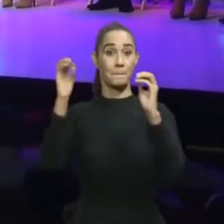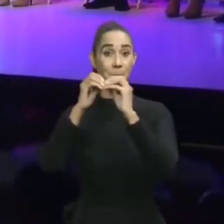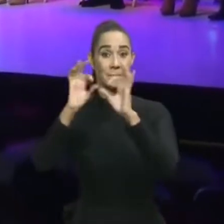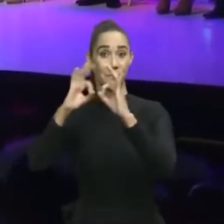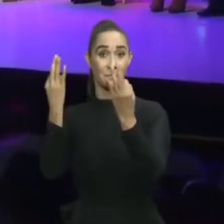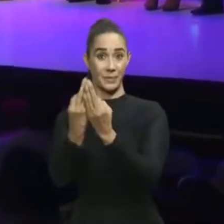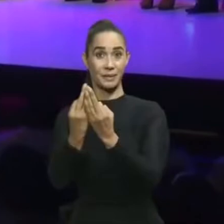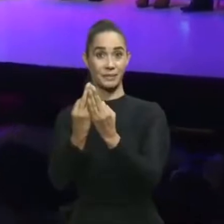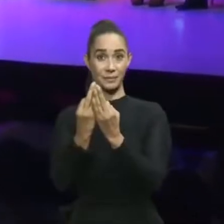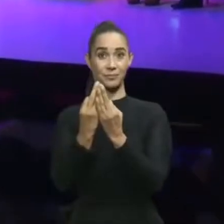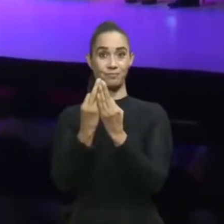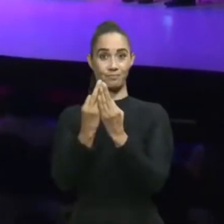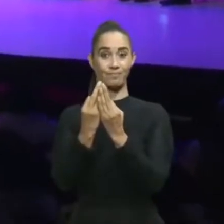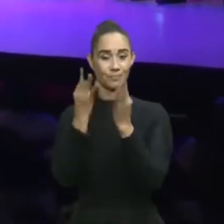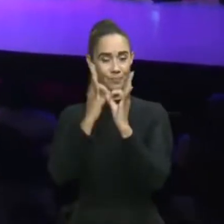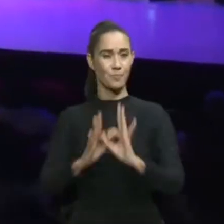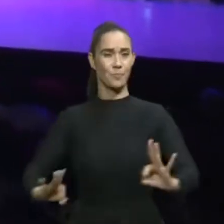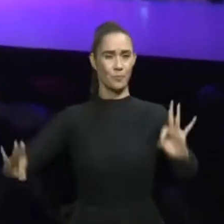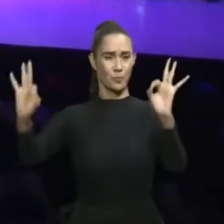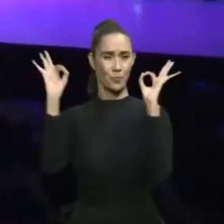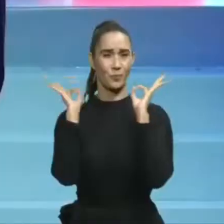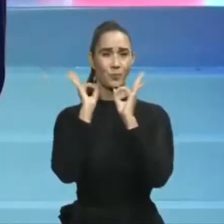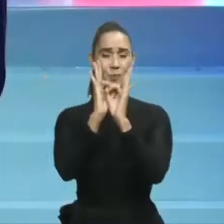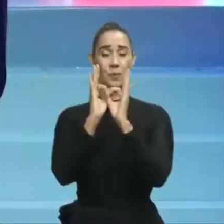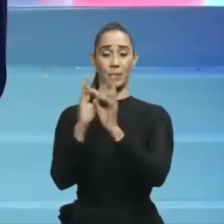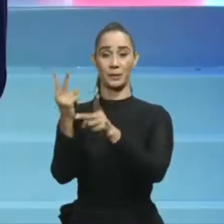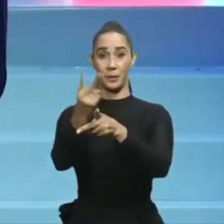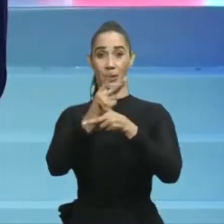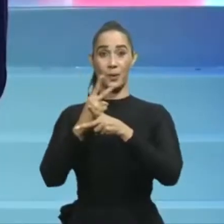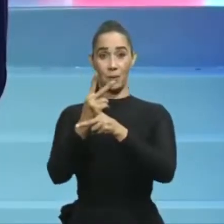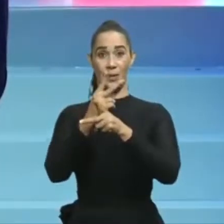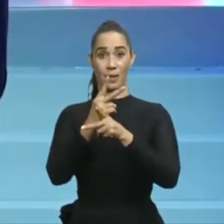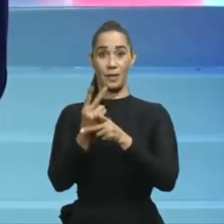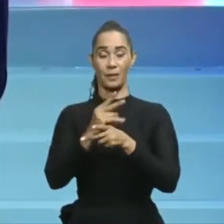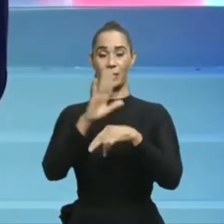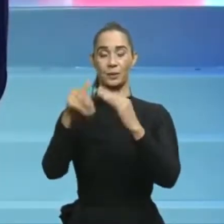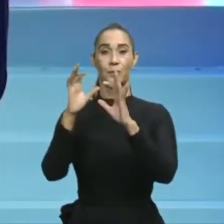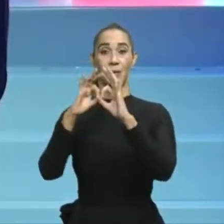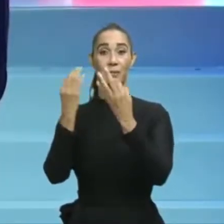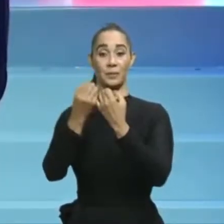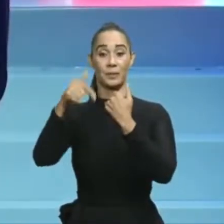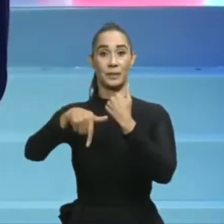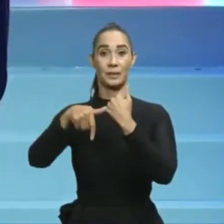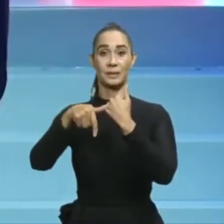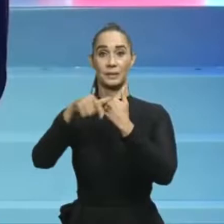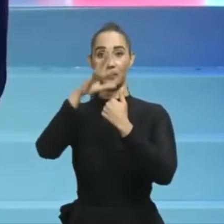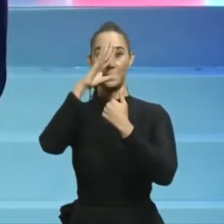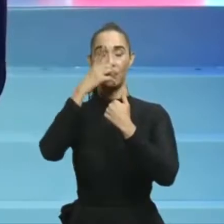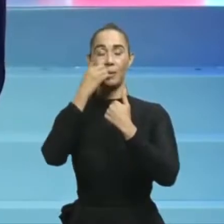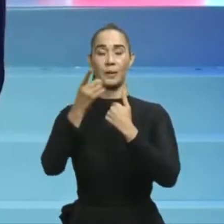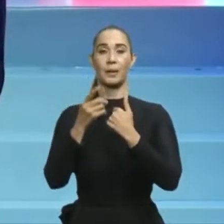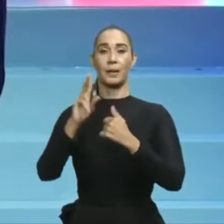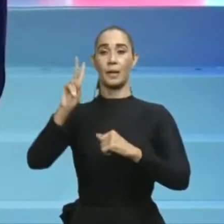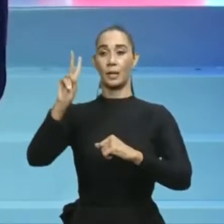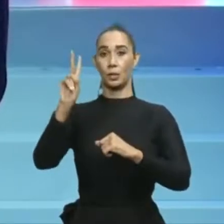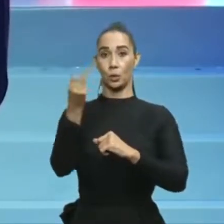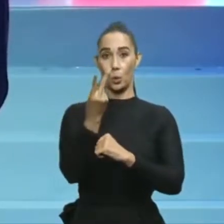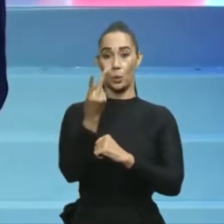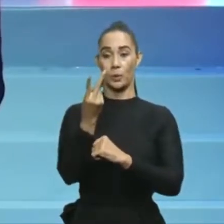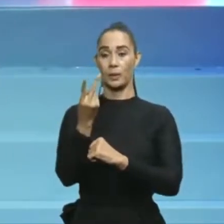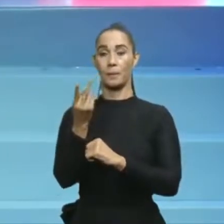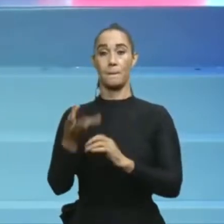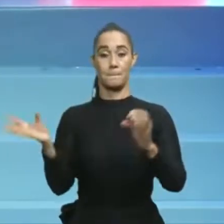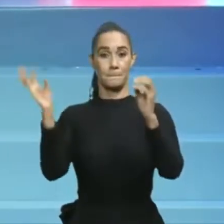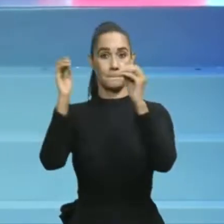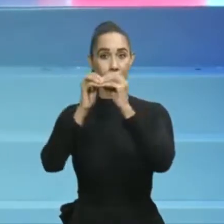algo sin precedentes en materia de protección social en nuestro país el doble de personas y